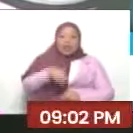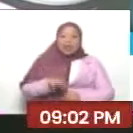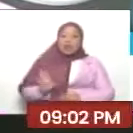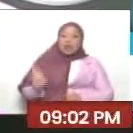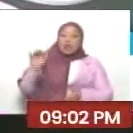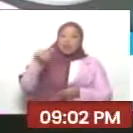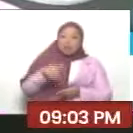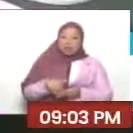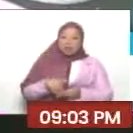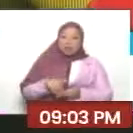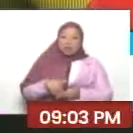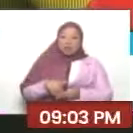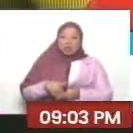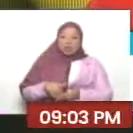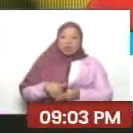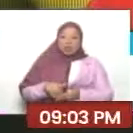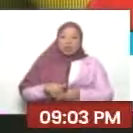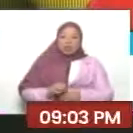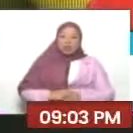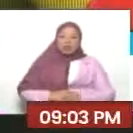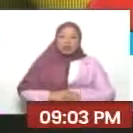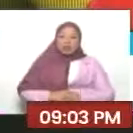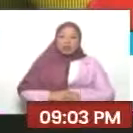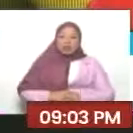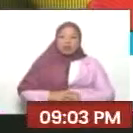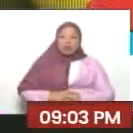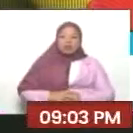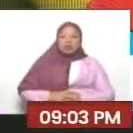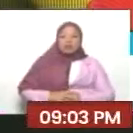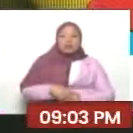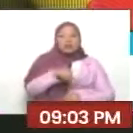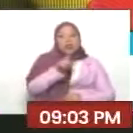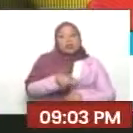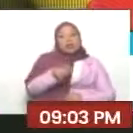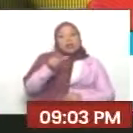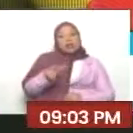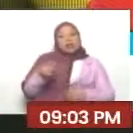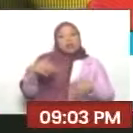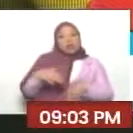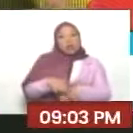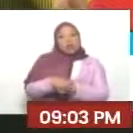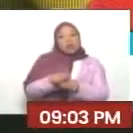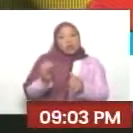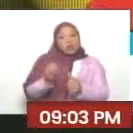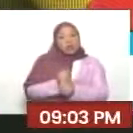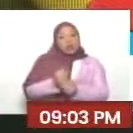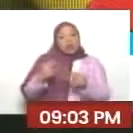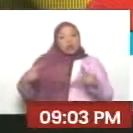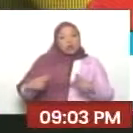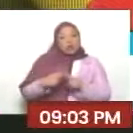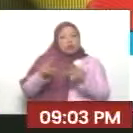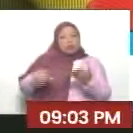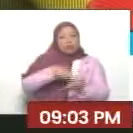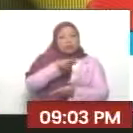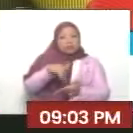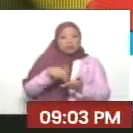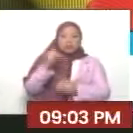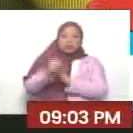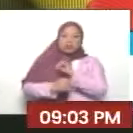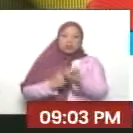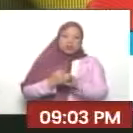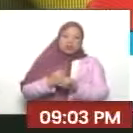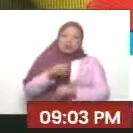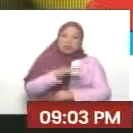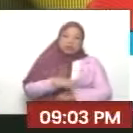Miranda, posicionándolo en una de las de buenas posiciones en ese encuentro, donde es un encuentro nacional y ha